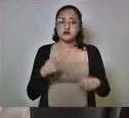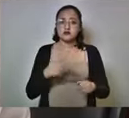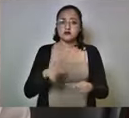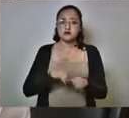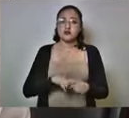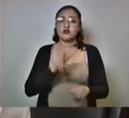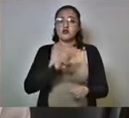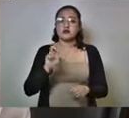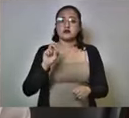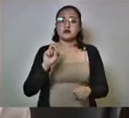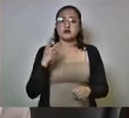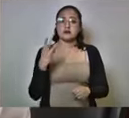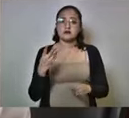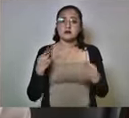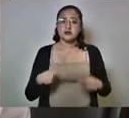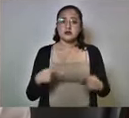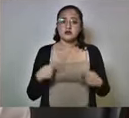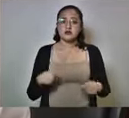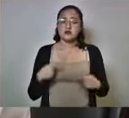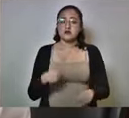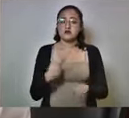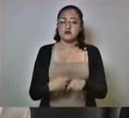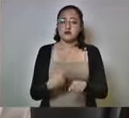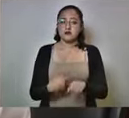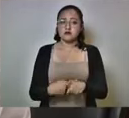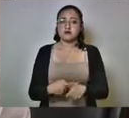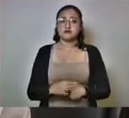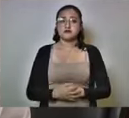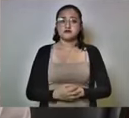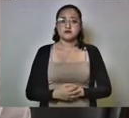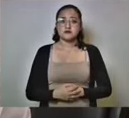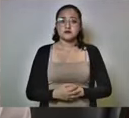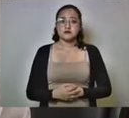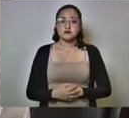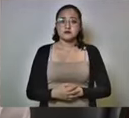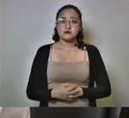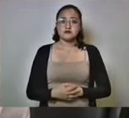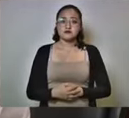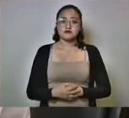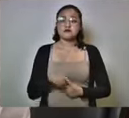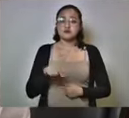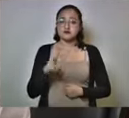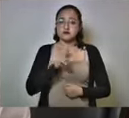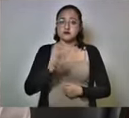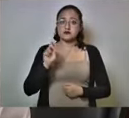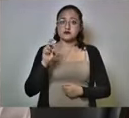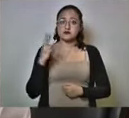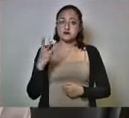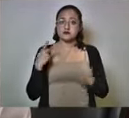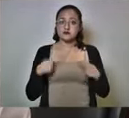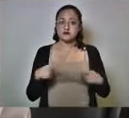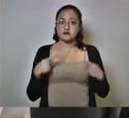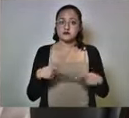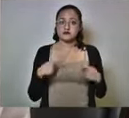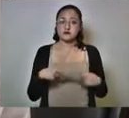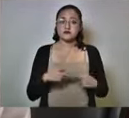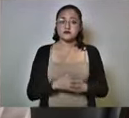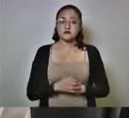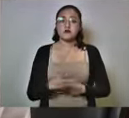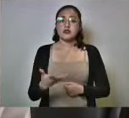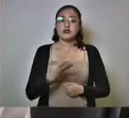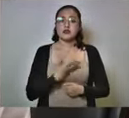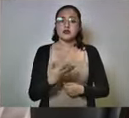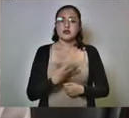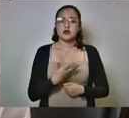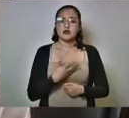los 233 poblanos, poblanas hospitalizados. De estos 233, señor, tenemos